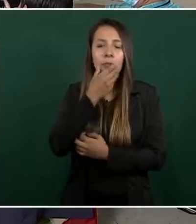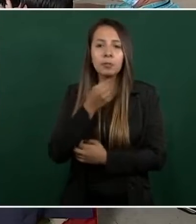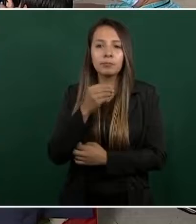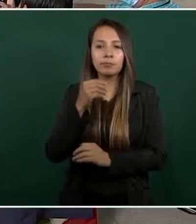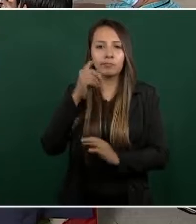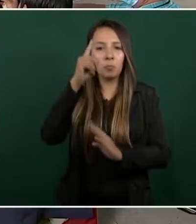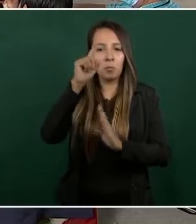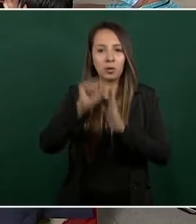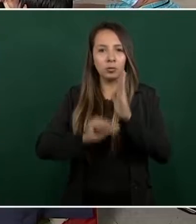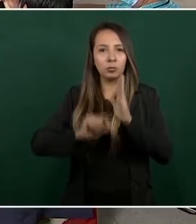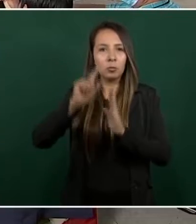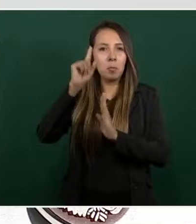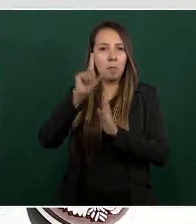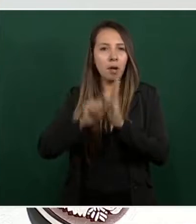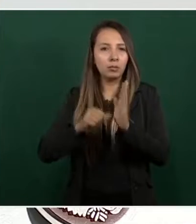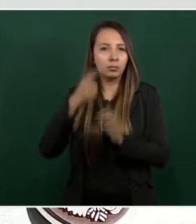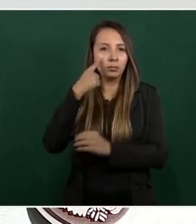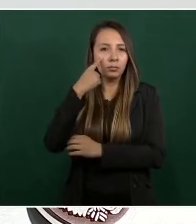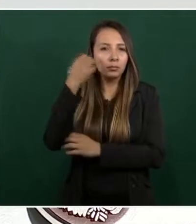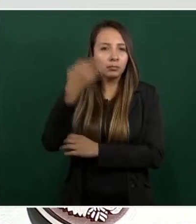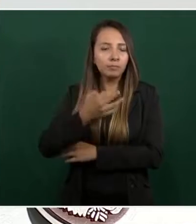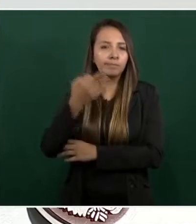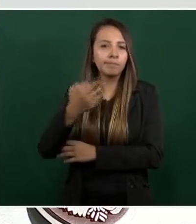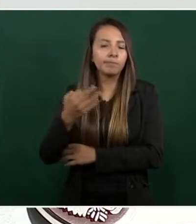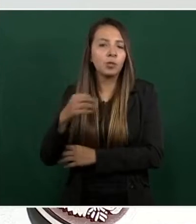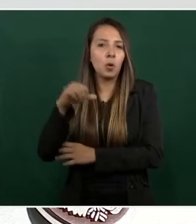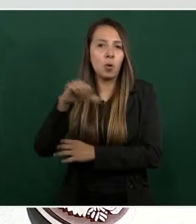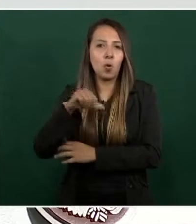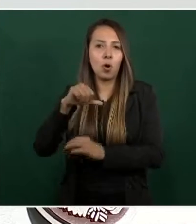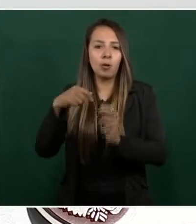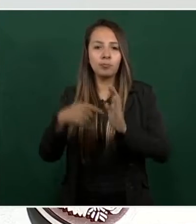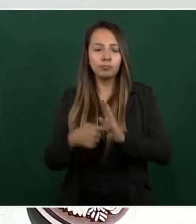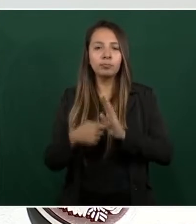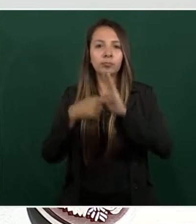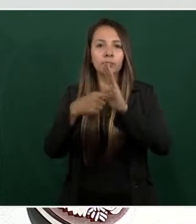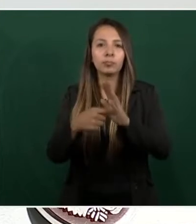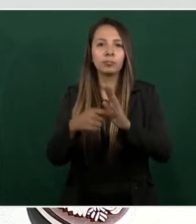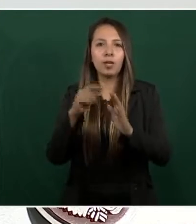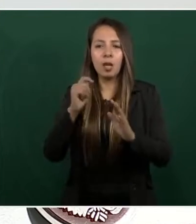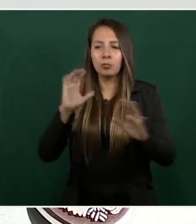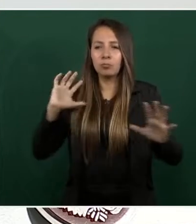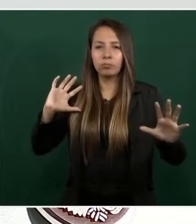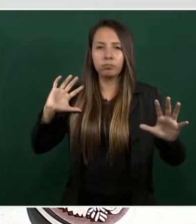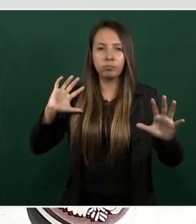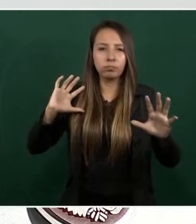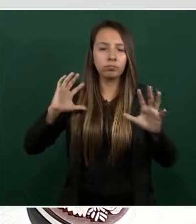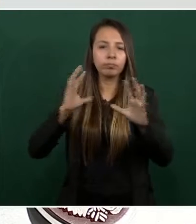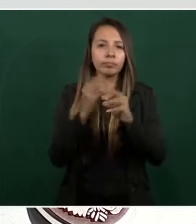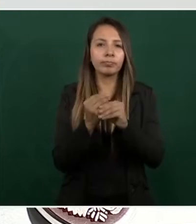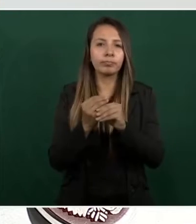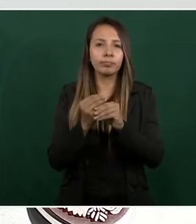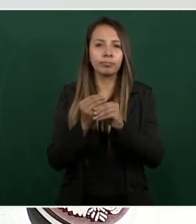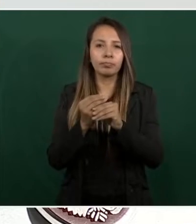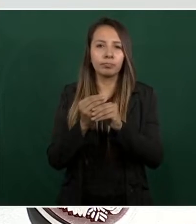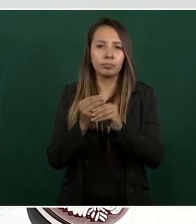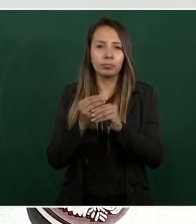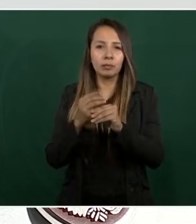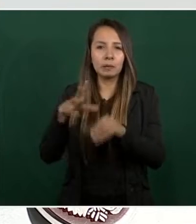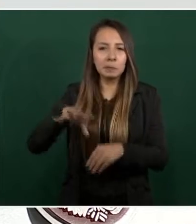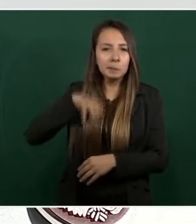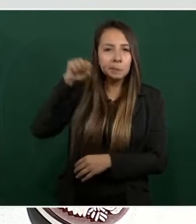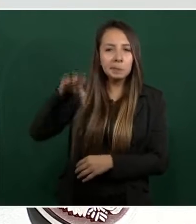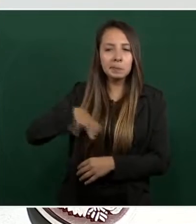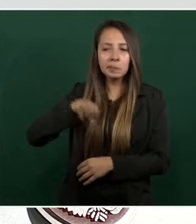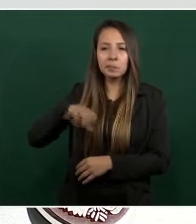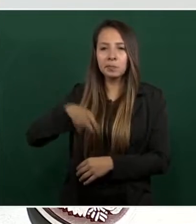mes, presentamos el informe de los resultados del esfuerzo de todos los integrantes del